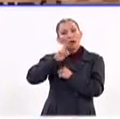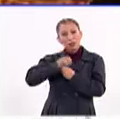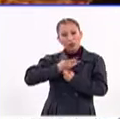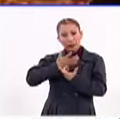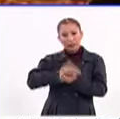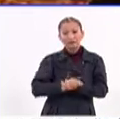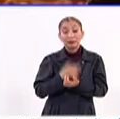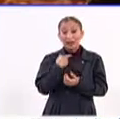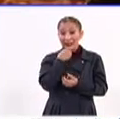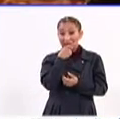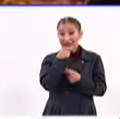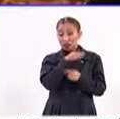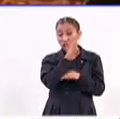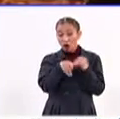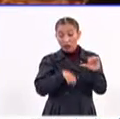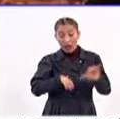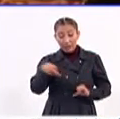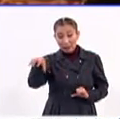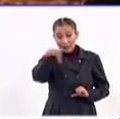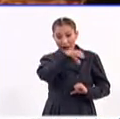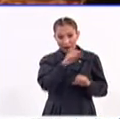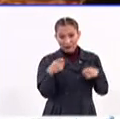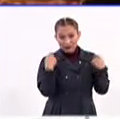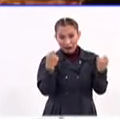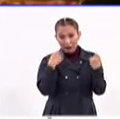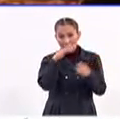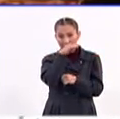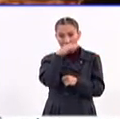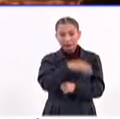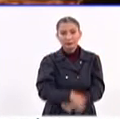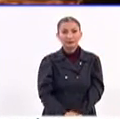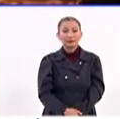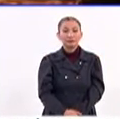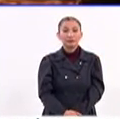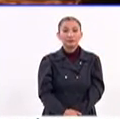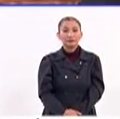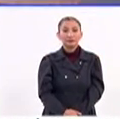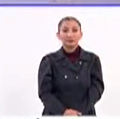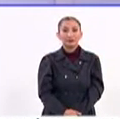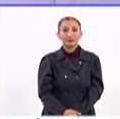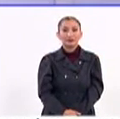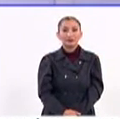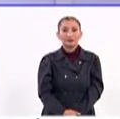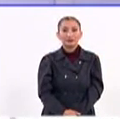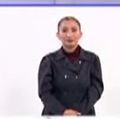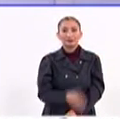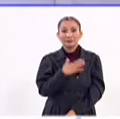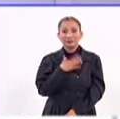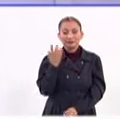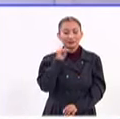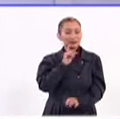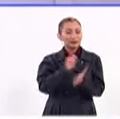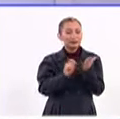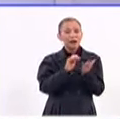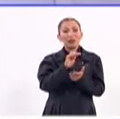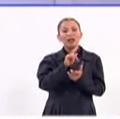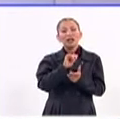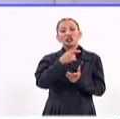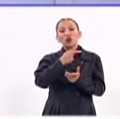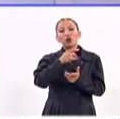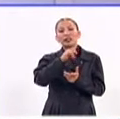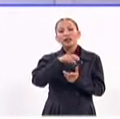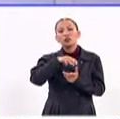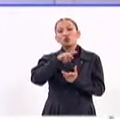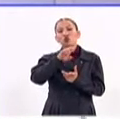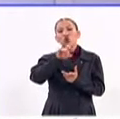poesía. Cabe mencionar que todas las actividades de este festival son gratuitas. Y bueno, la escritora Beatriz Gutiérrez